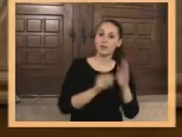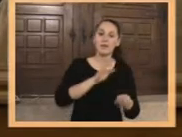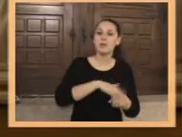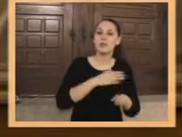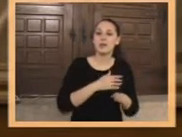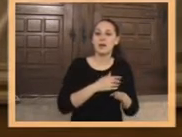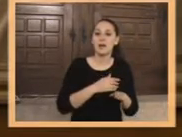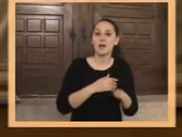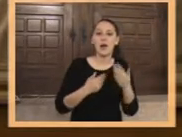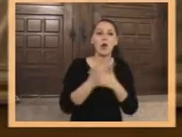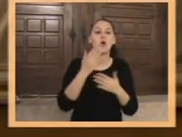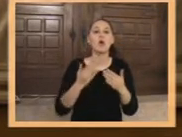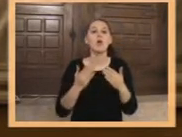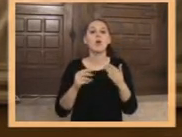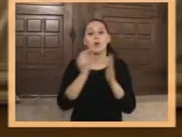orden del día, ¿no?